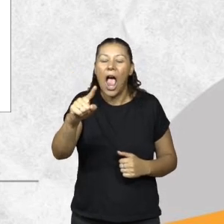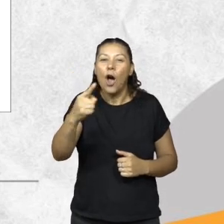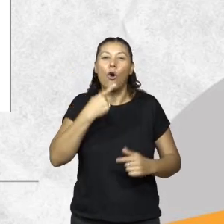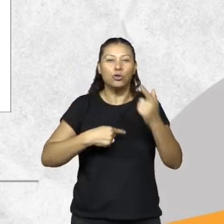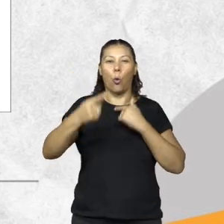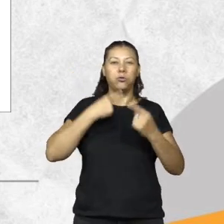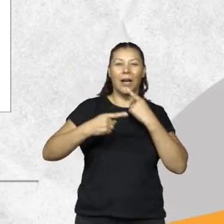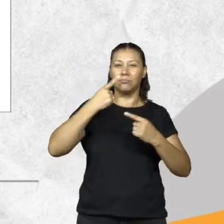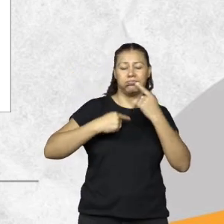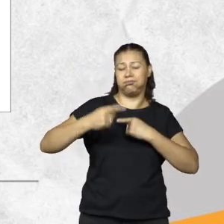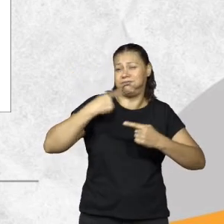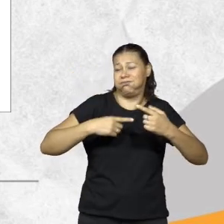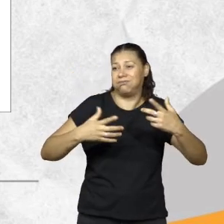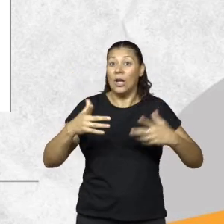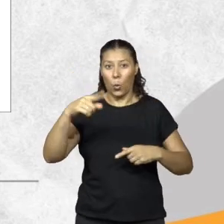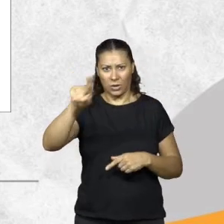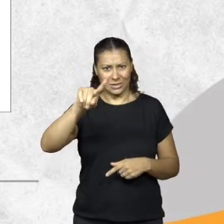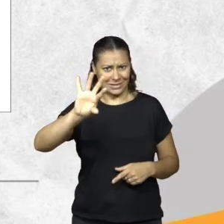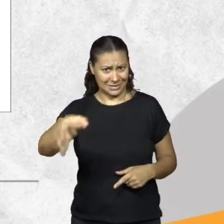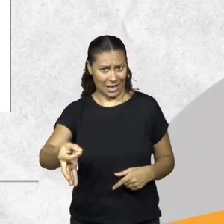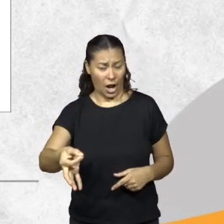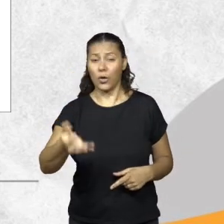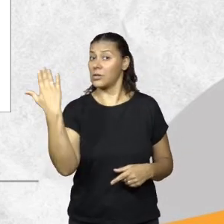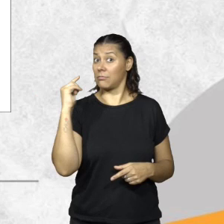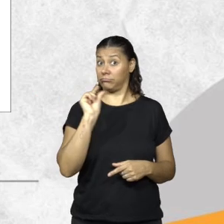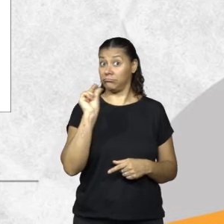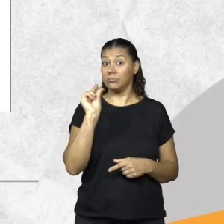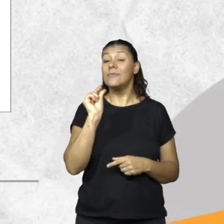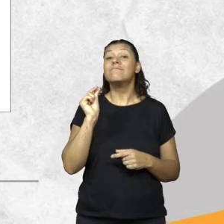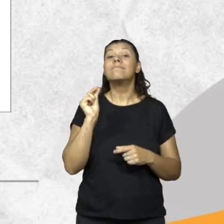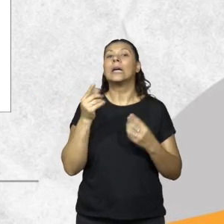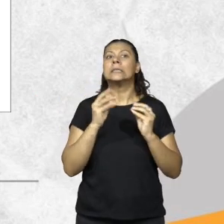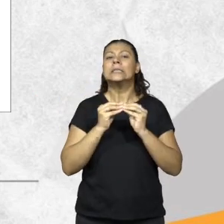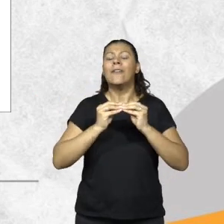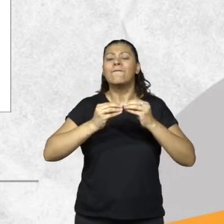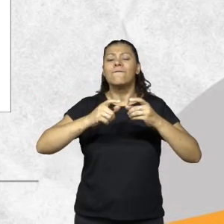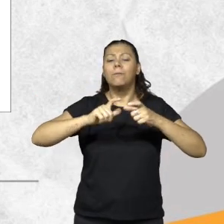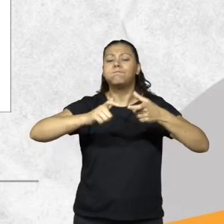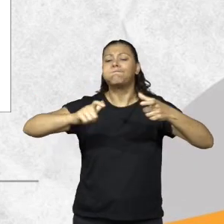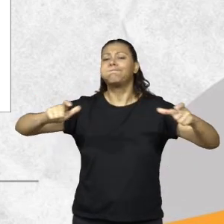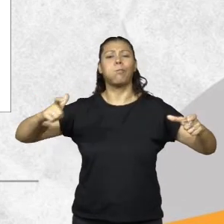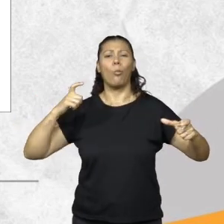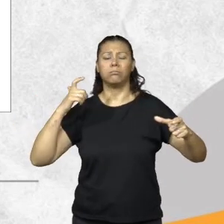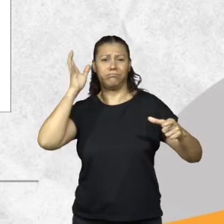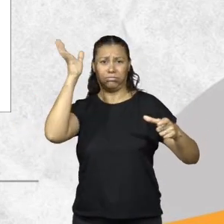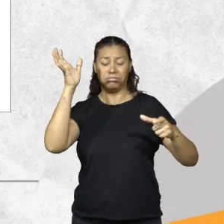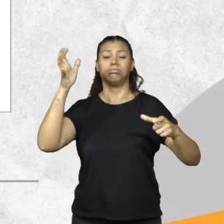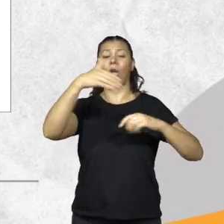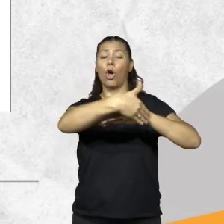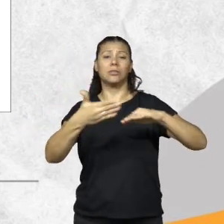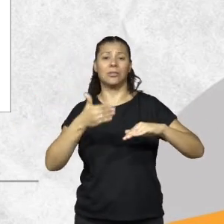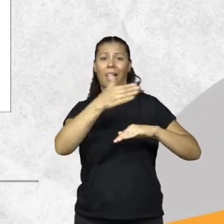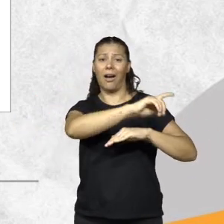Calculo que ustedes se enteraron que recientemente tuvimos un evento de floración muy fuerte, nuevamente en la costa del Río de la